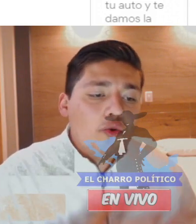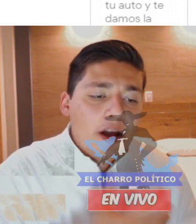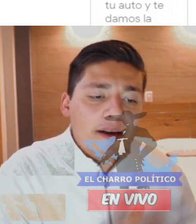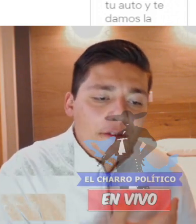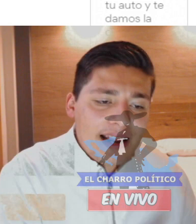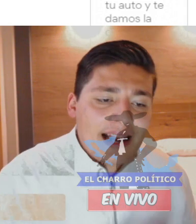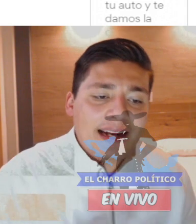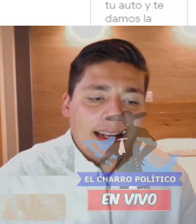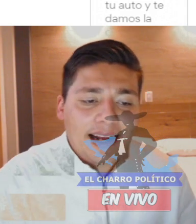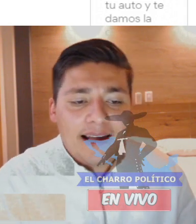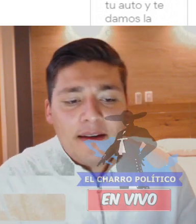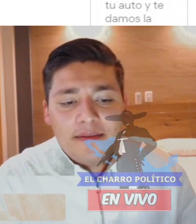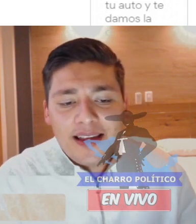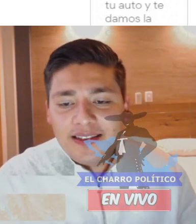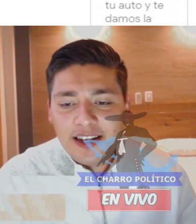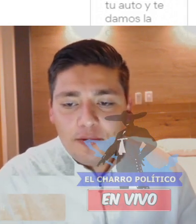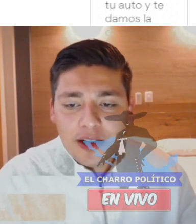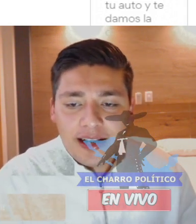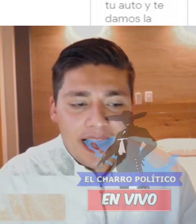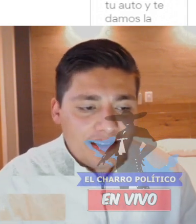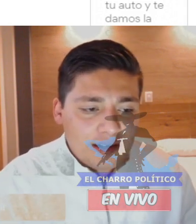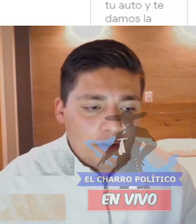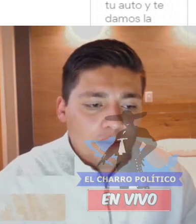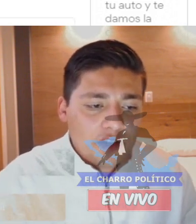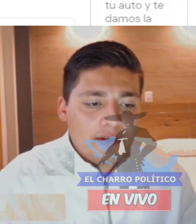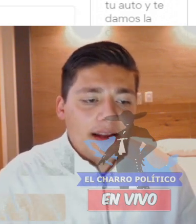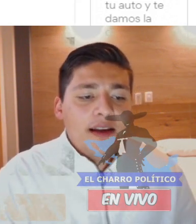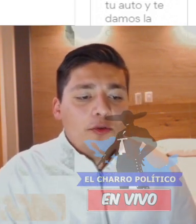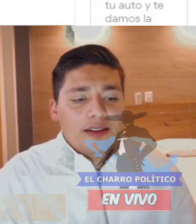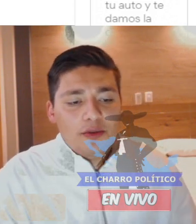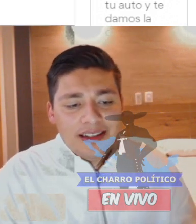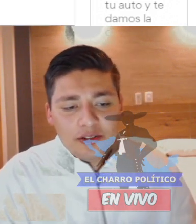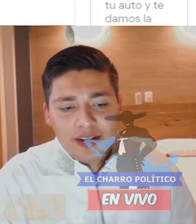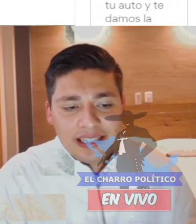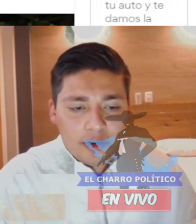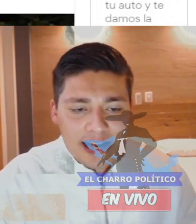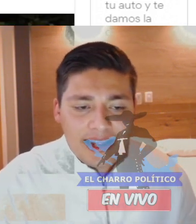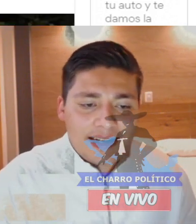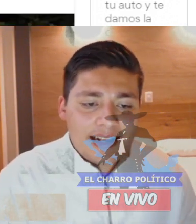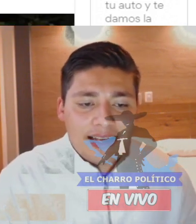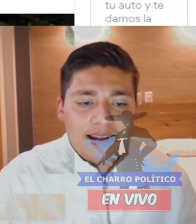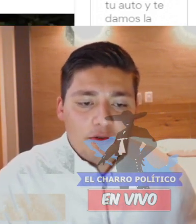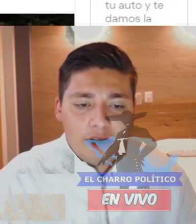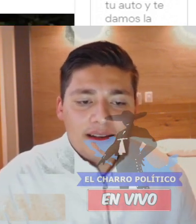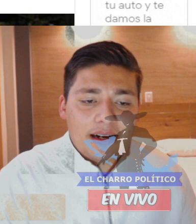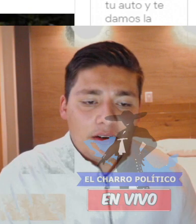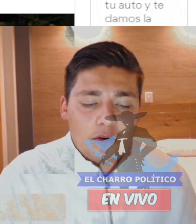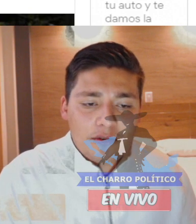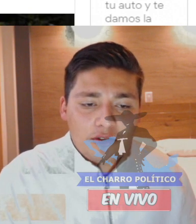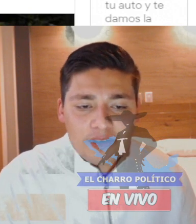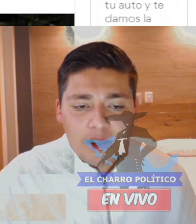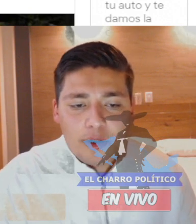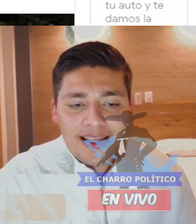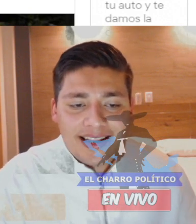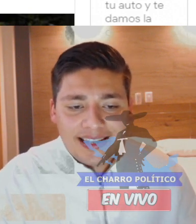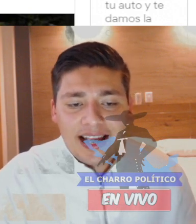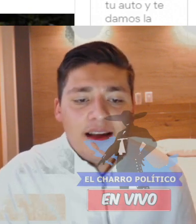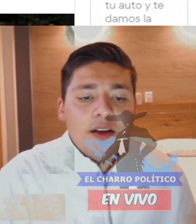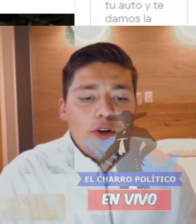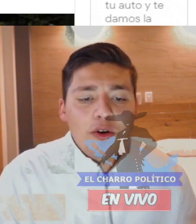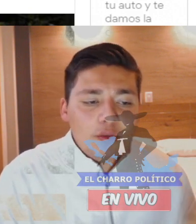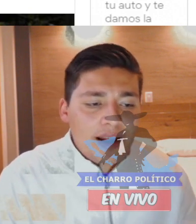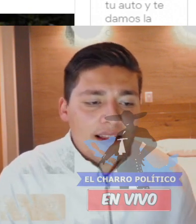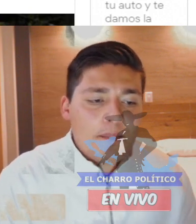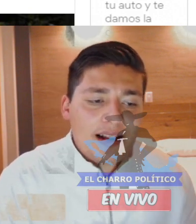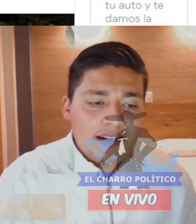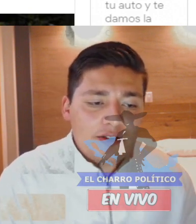su nueva filial encargada de distribuir este combustible. Durante una sesión extraordinaria realizada el jueves, la Comisión Reguladora de Energía